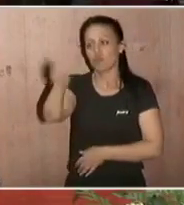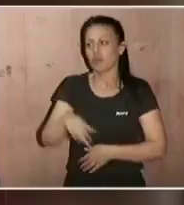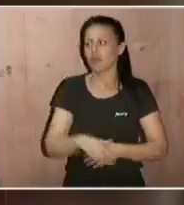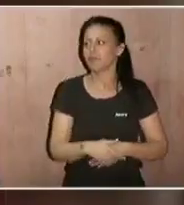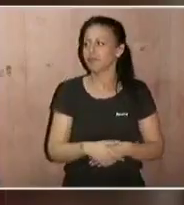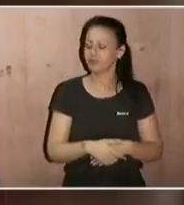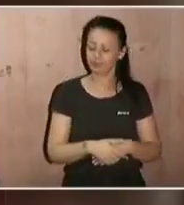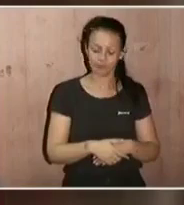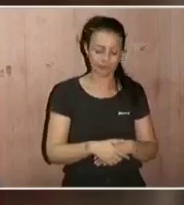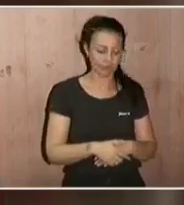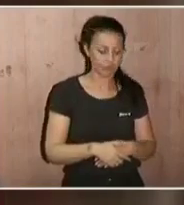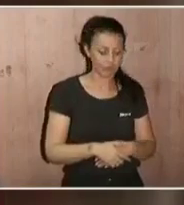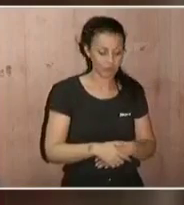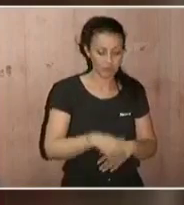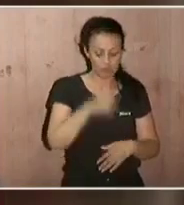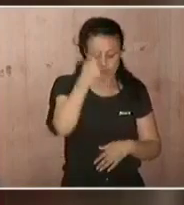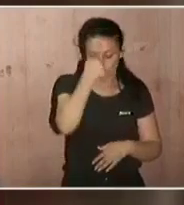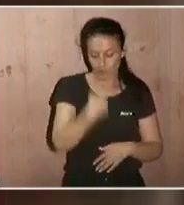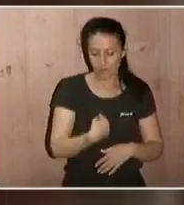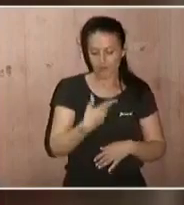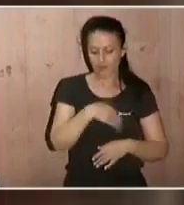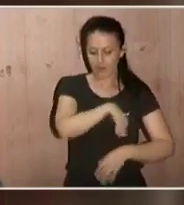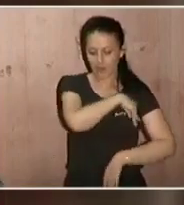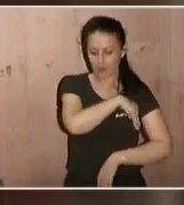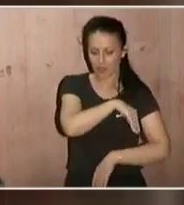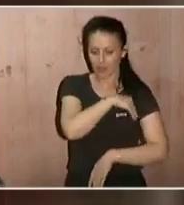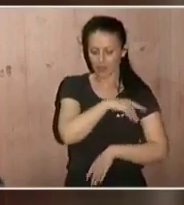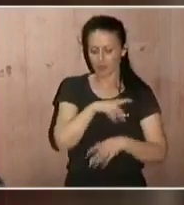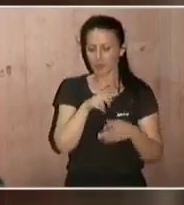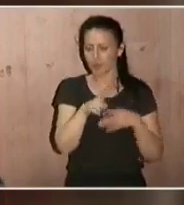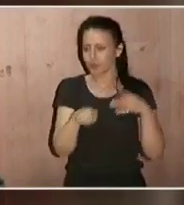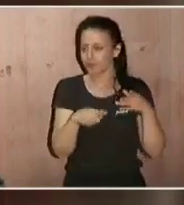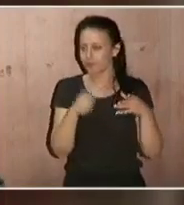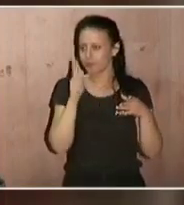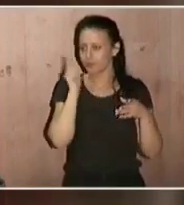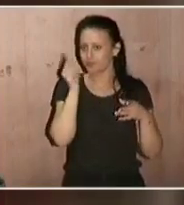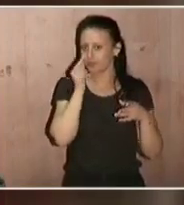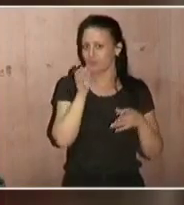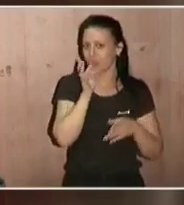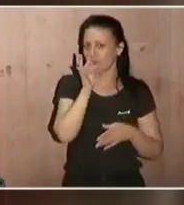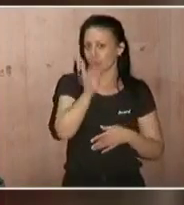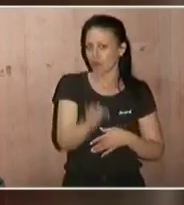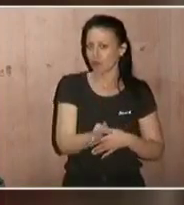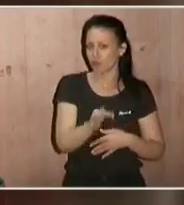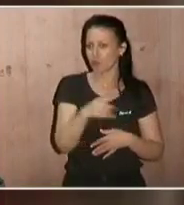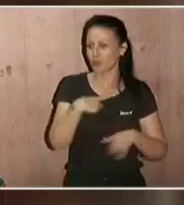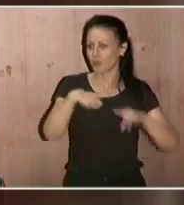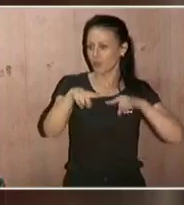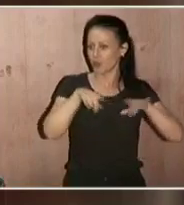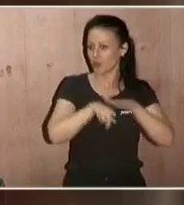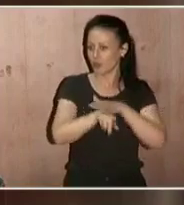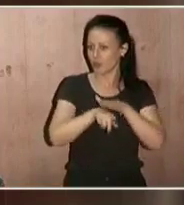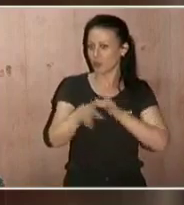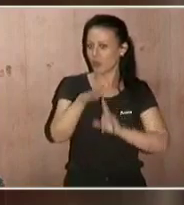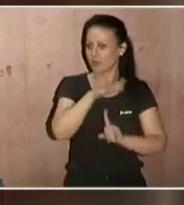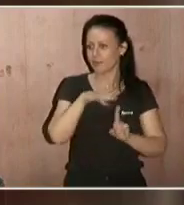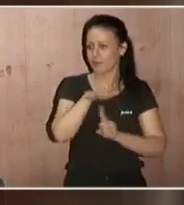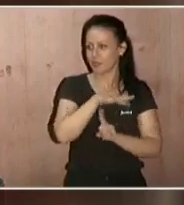El perfil académico se aprecia, por otra parte, teniendo en cuenta el compromiso directivo y gestor en el ámbito